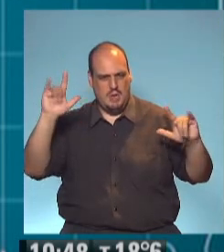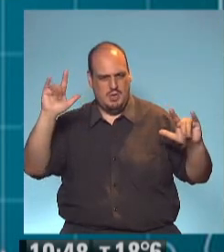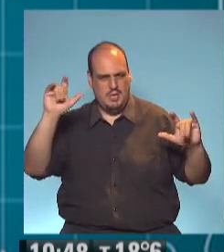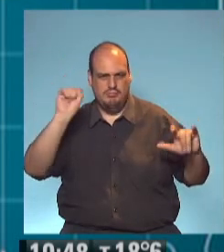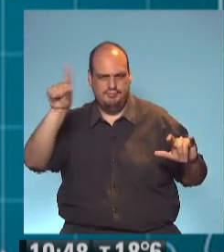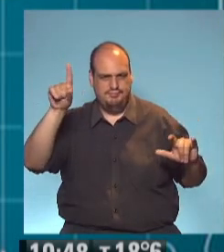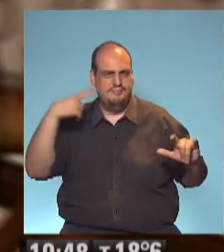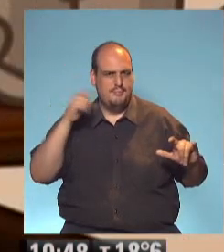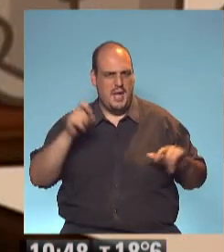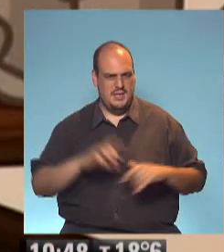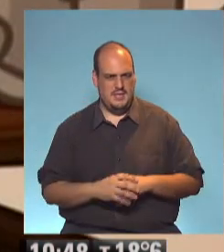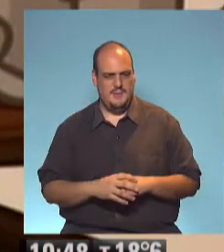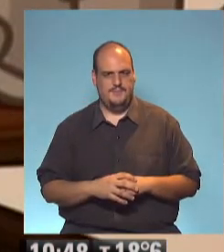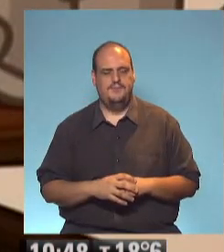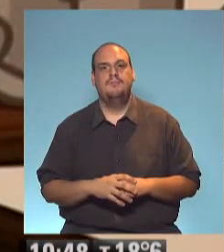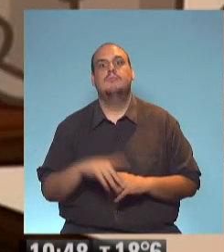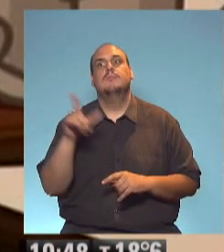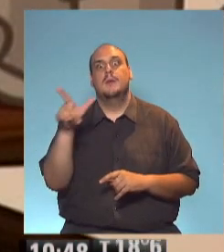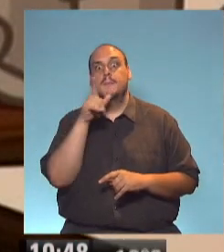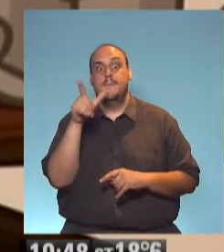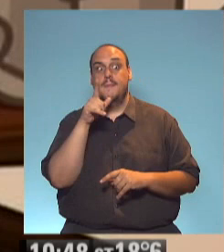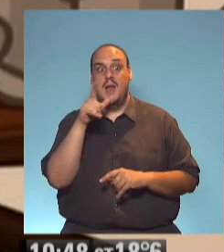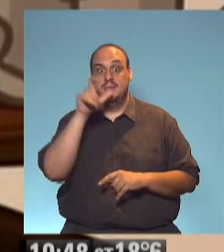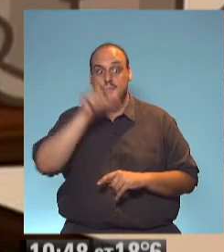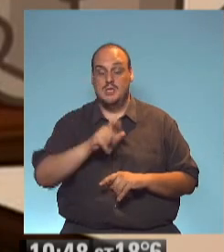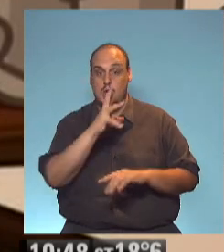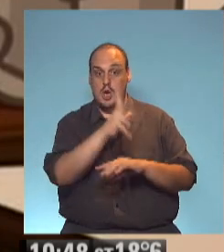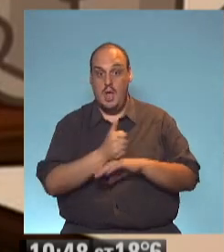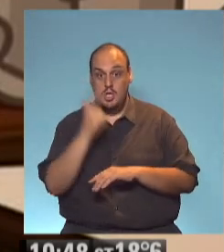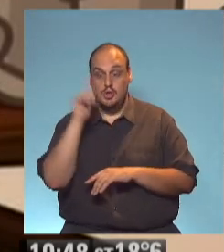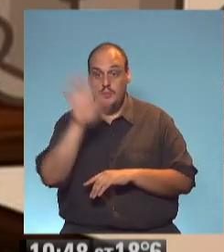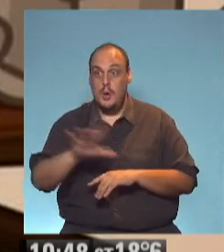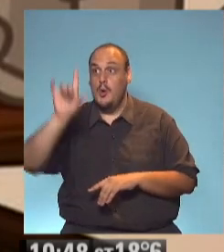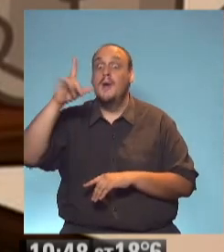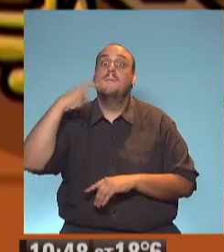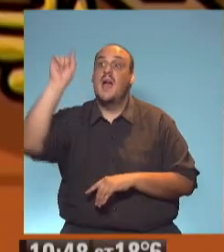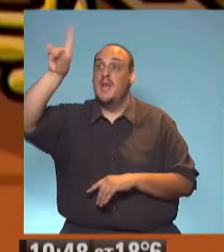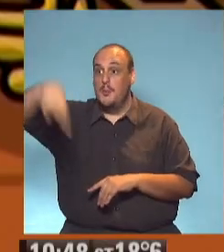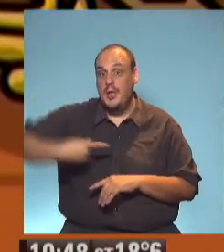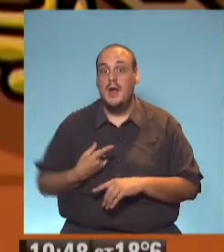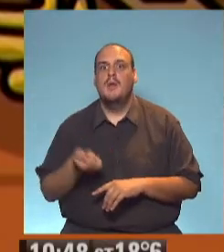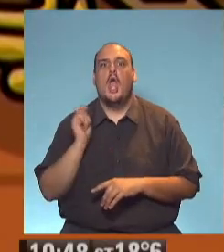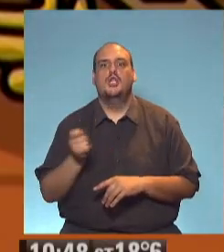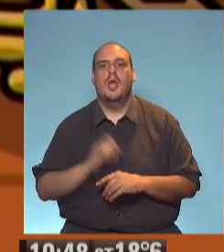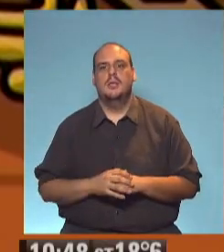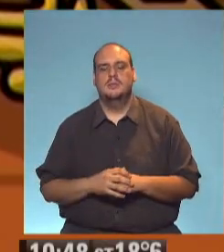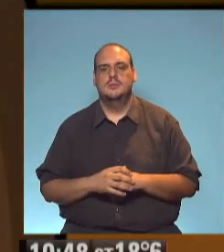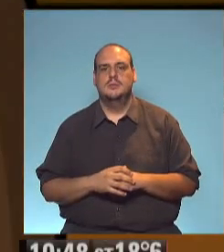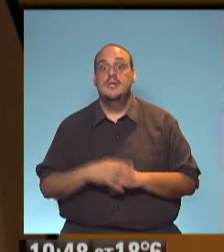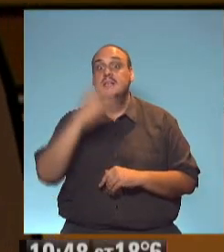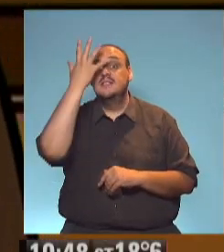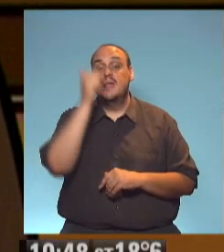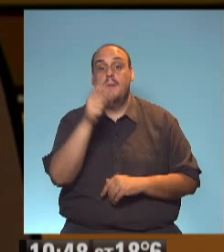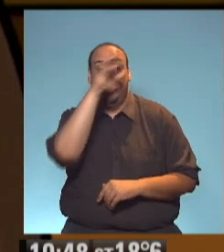utilizado en España. Todo indica que nuestro sospechoso es de origen español. ¿Pero quién será? ¡San Martín! ¡Es la hombrera